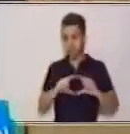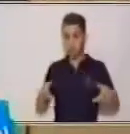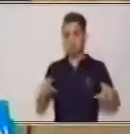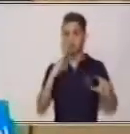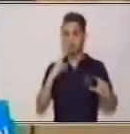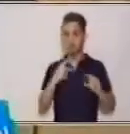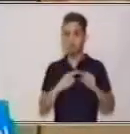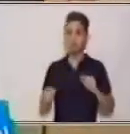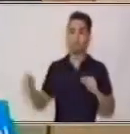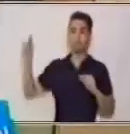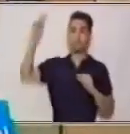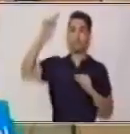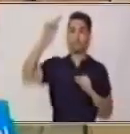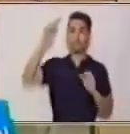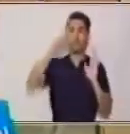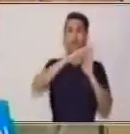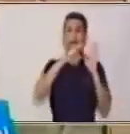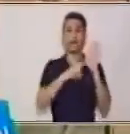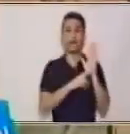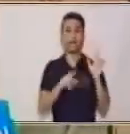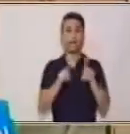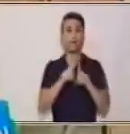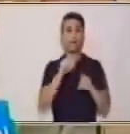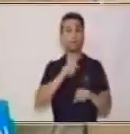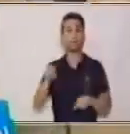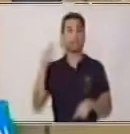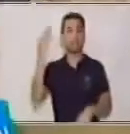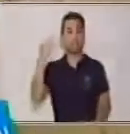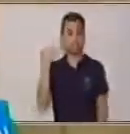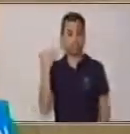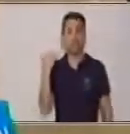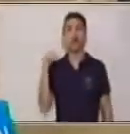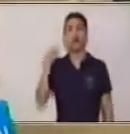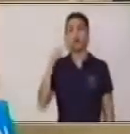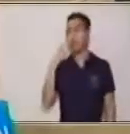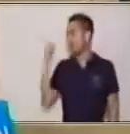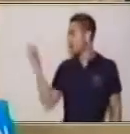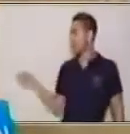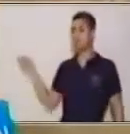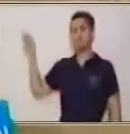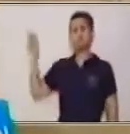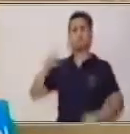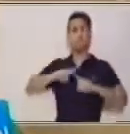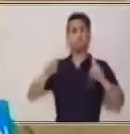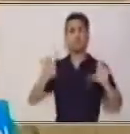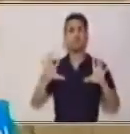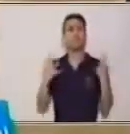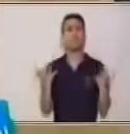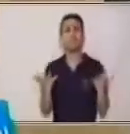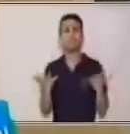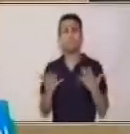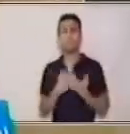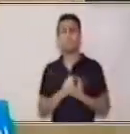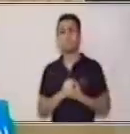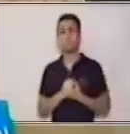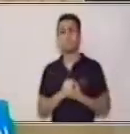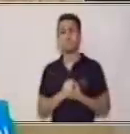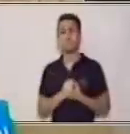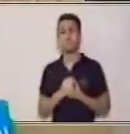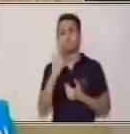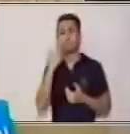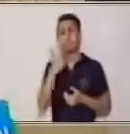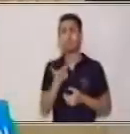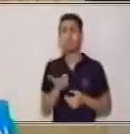a como trabajamos la regla la semana pasada. ¿Cuál es la diferencia que hay en este momento? Si usted se da cuenta